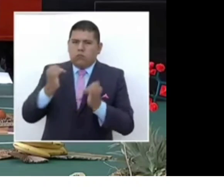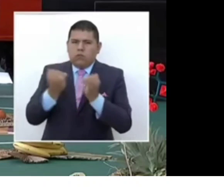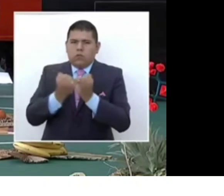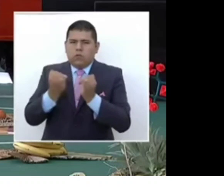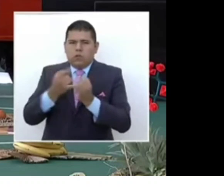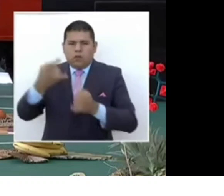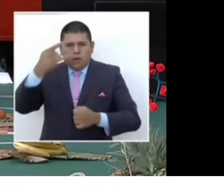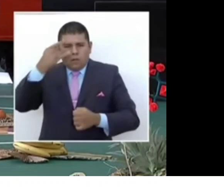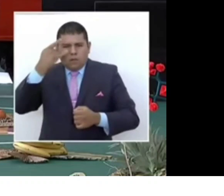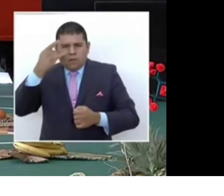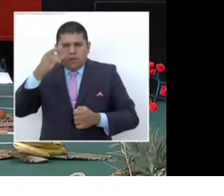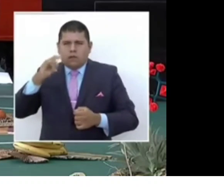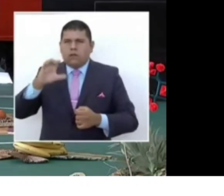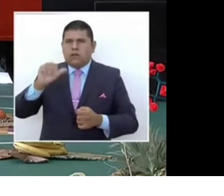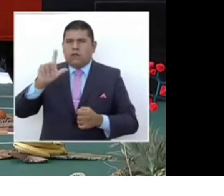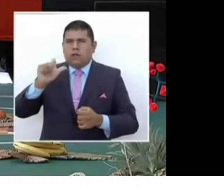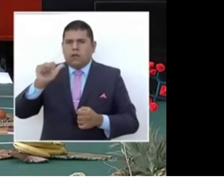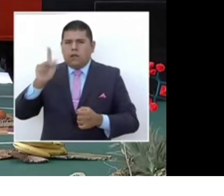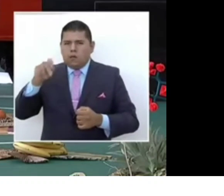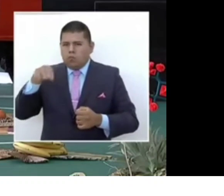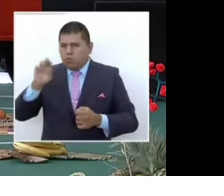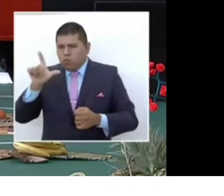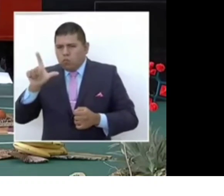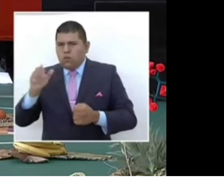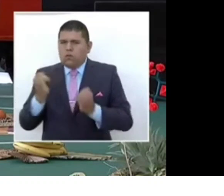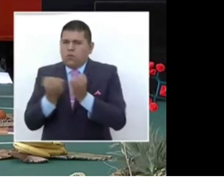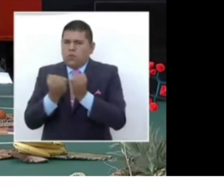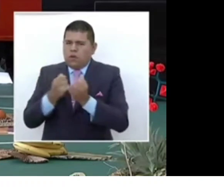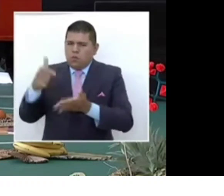Campeche, Calakmul, hasta Palenque.